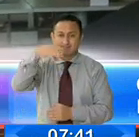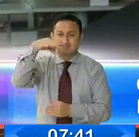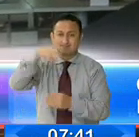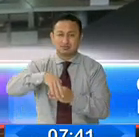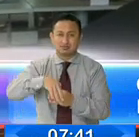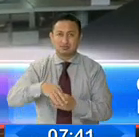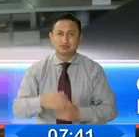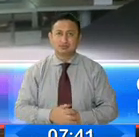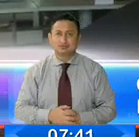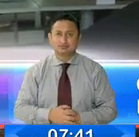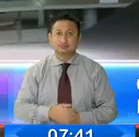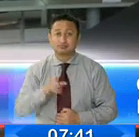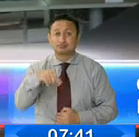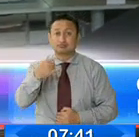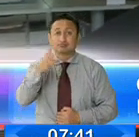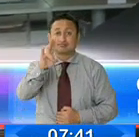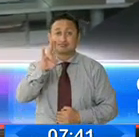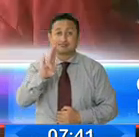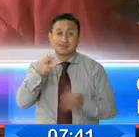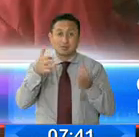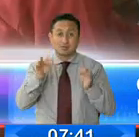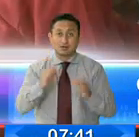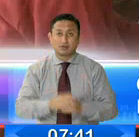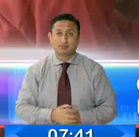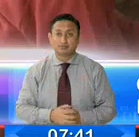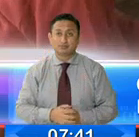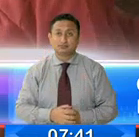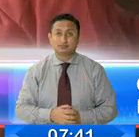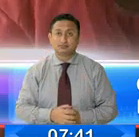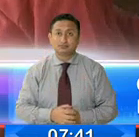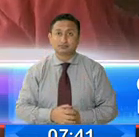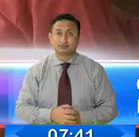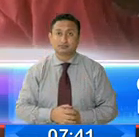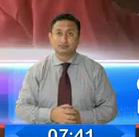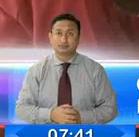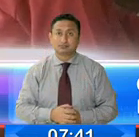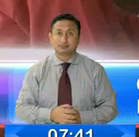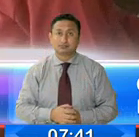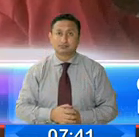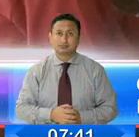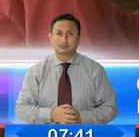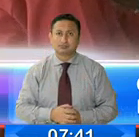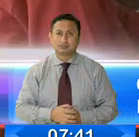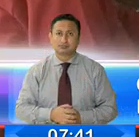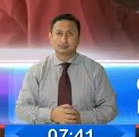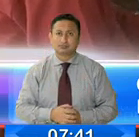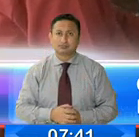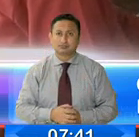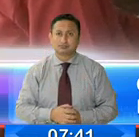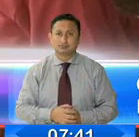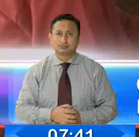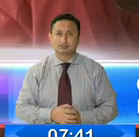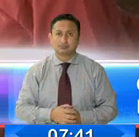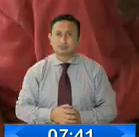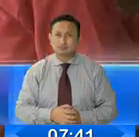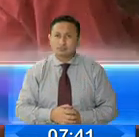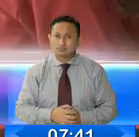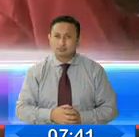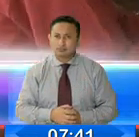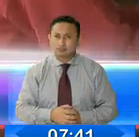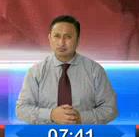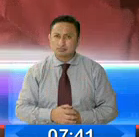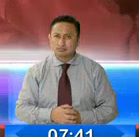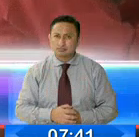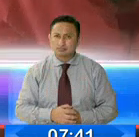la ciudadanía el próximo 7 de febrero. Tenemos la opción de presentar hacia el pueblo